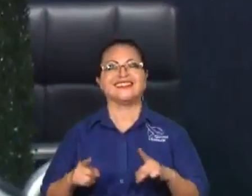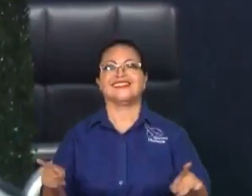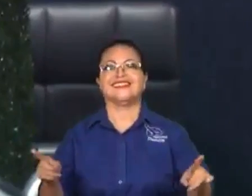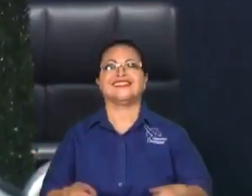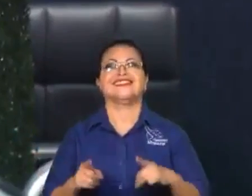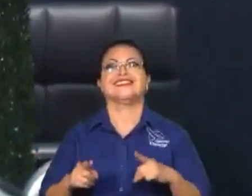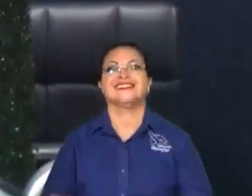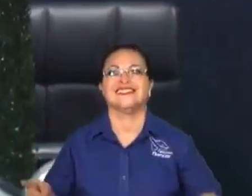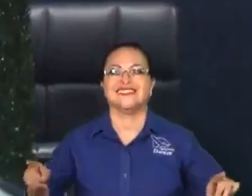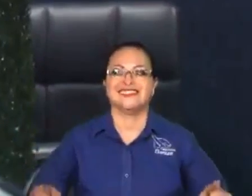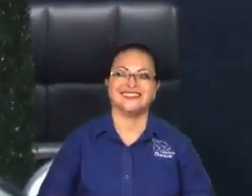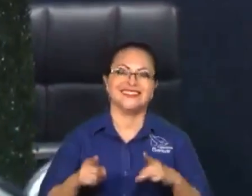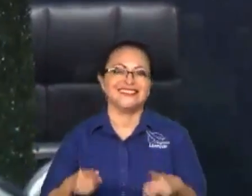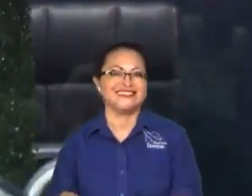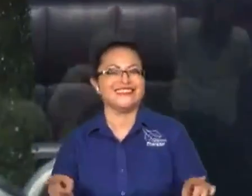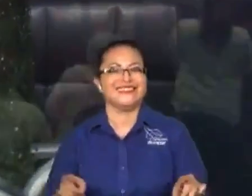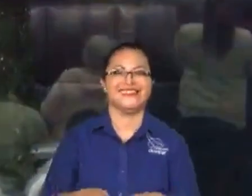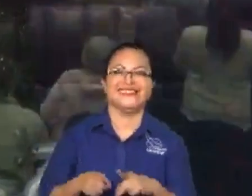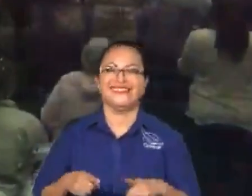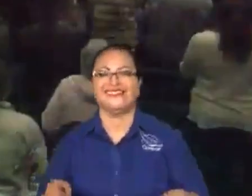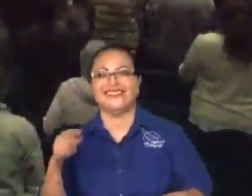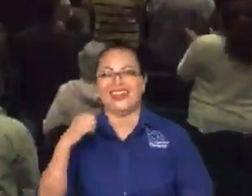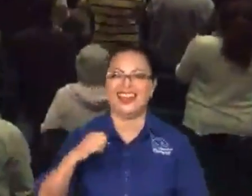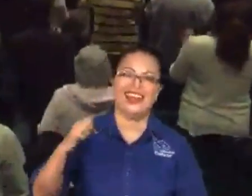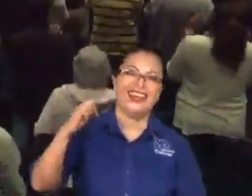¡Sí, Señor!